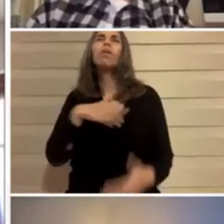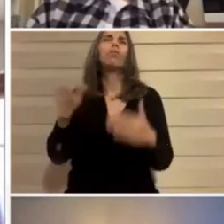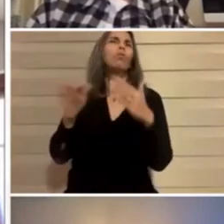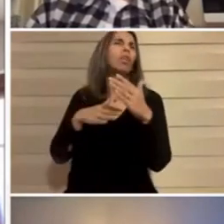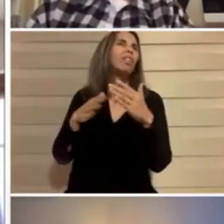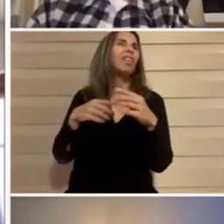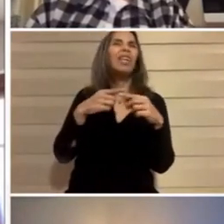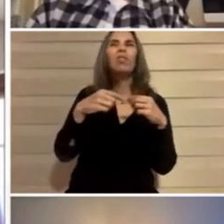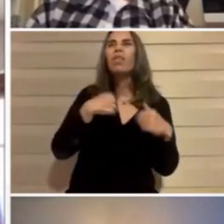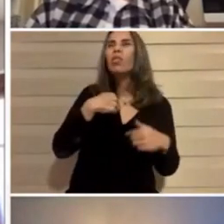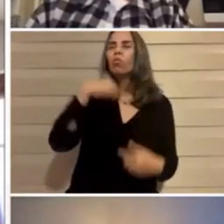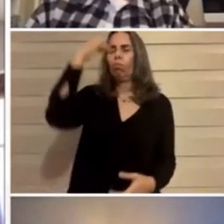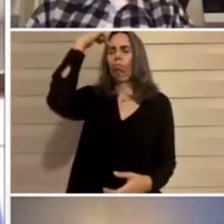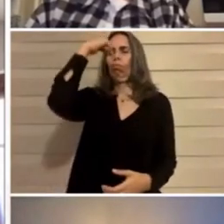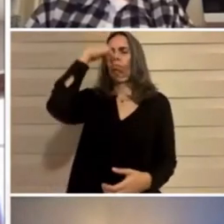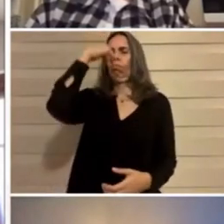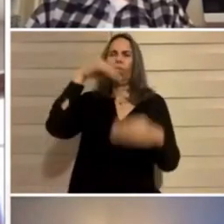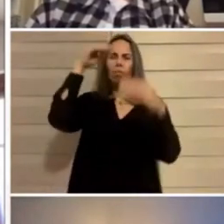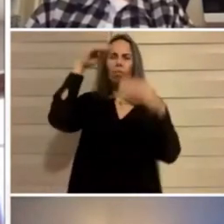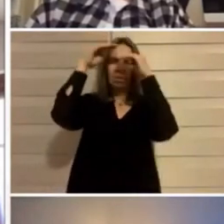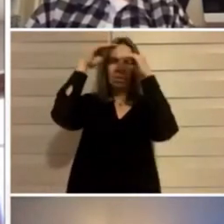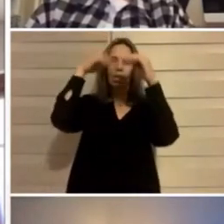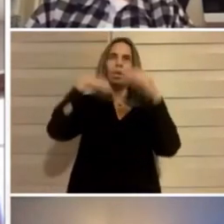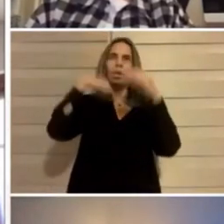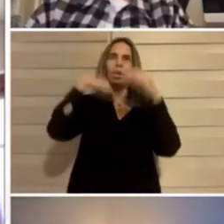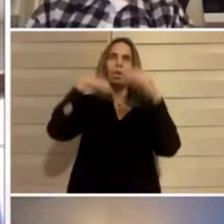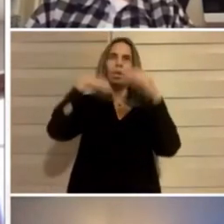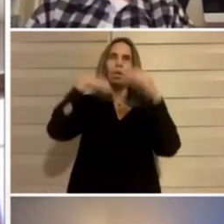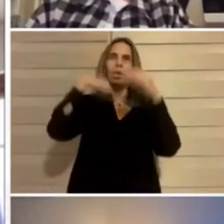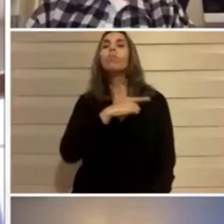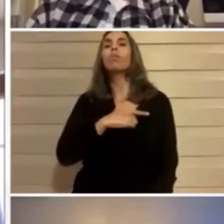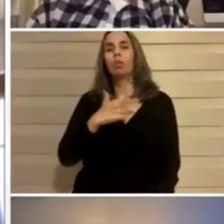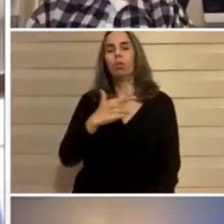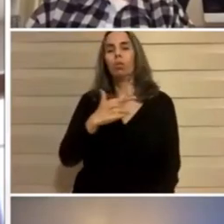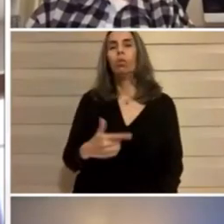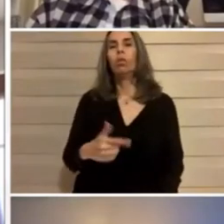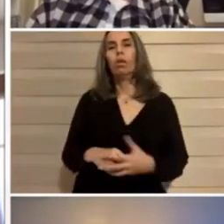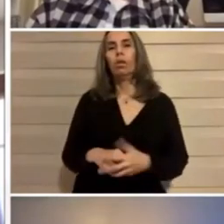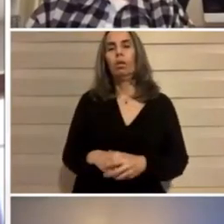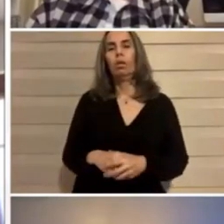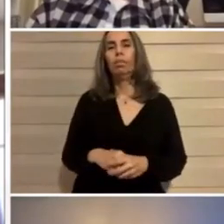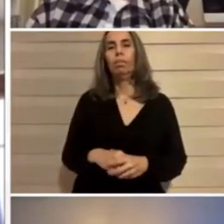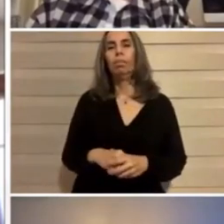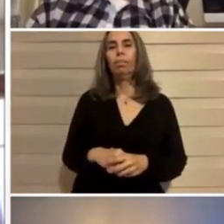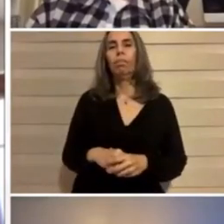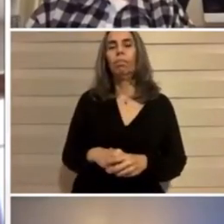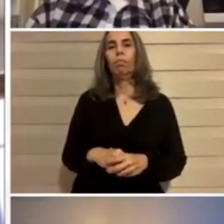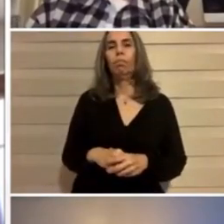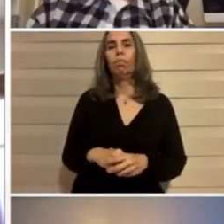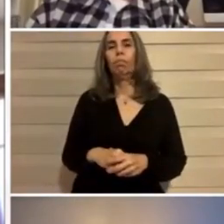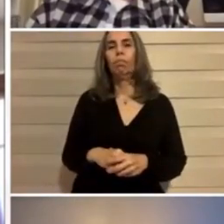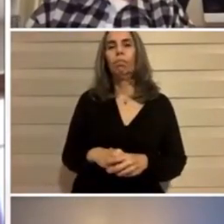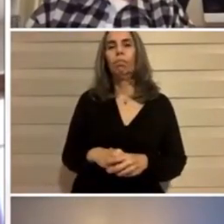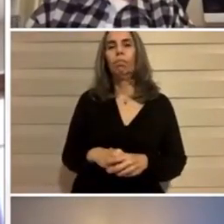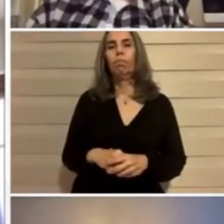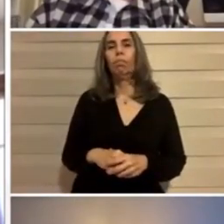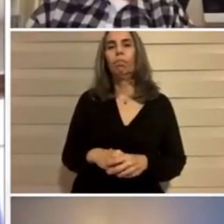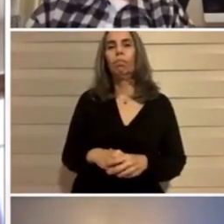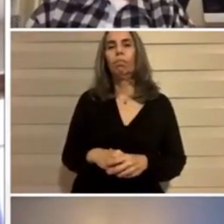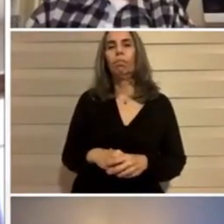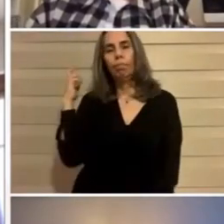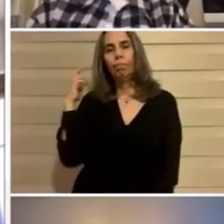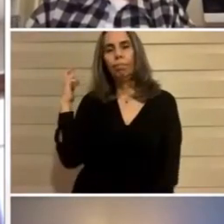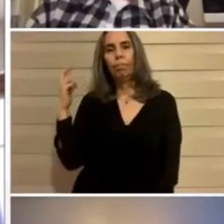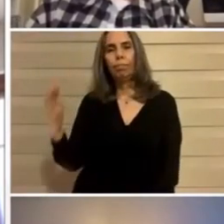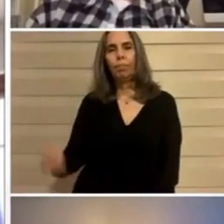nuestra creatividad. Y entonces hay que buscar por hacerlo en muchos niveles. Probar primero uno solito y cuando a uno